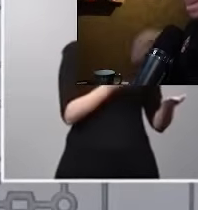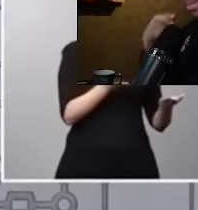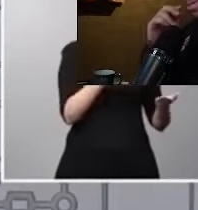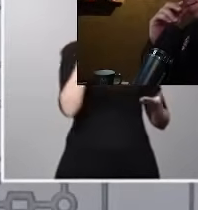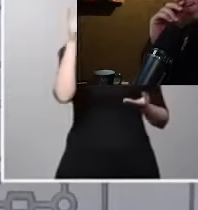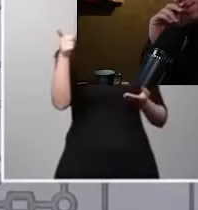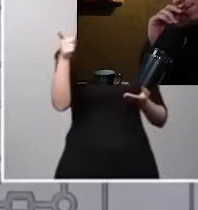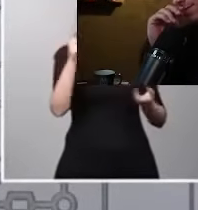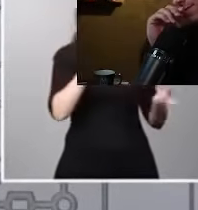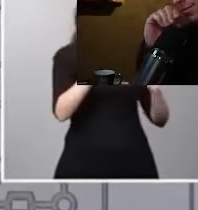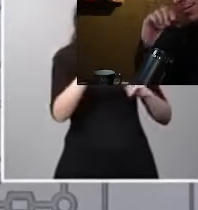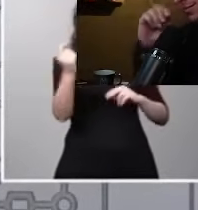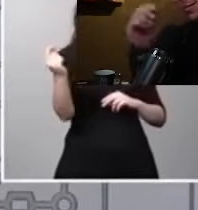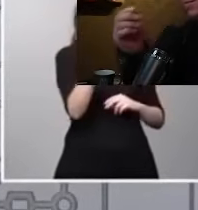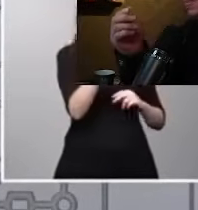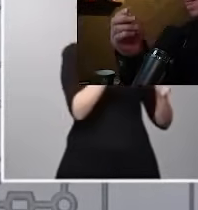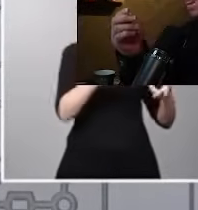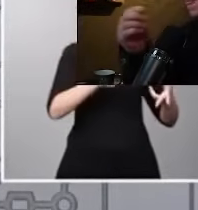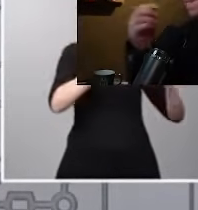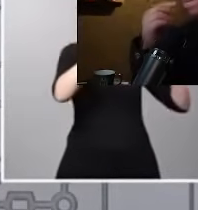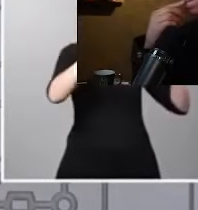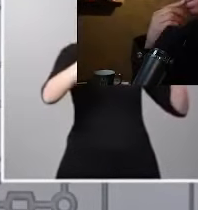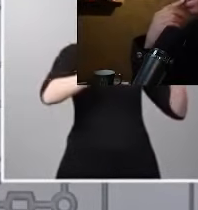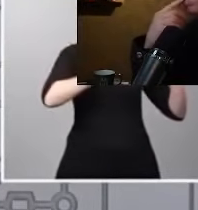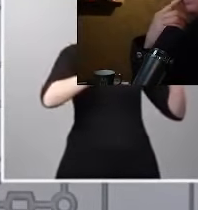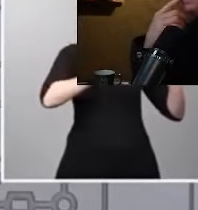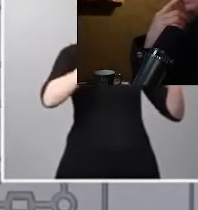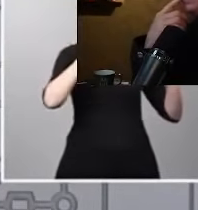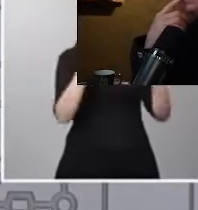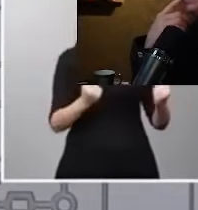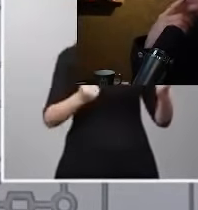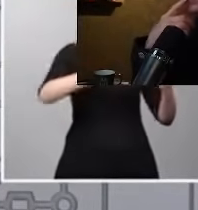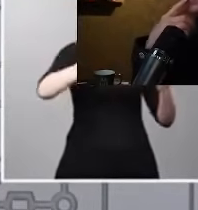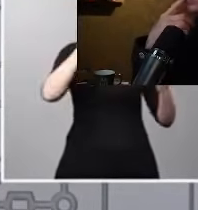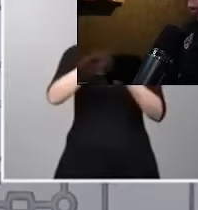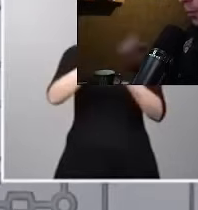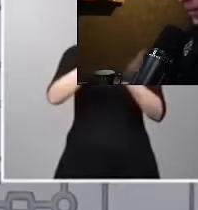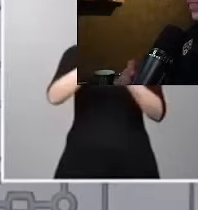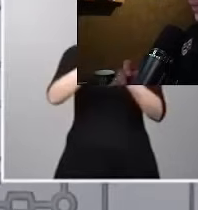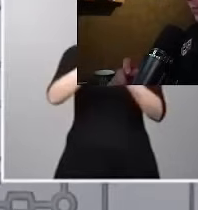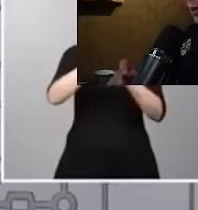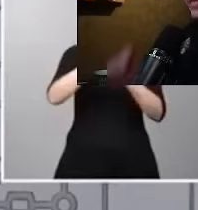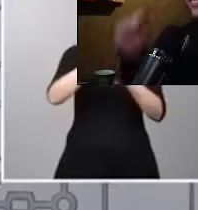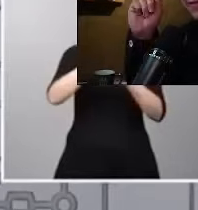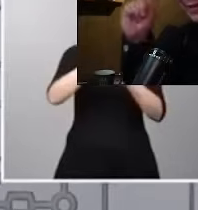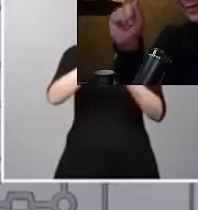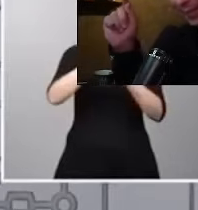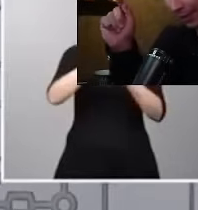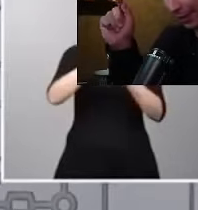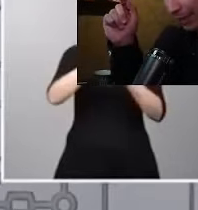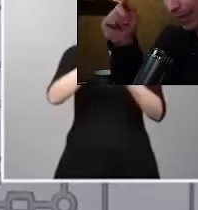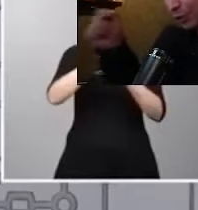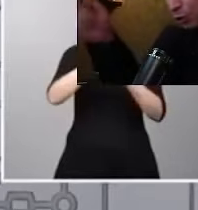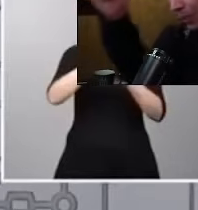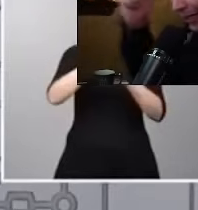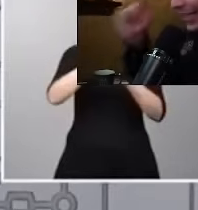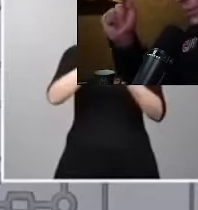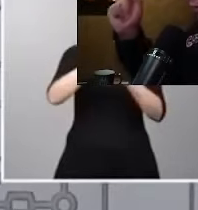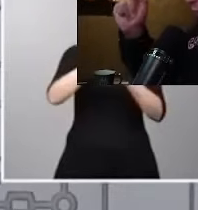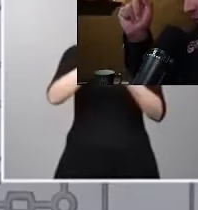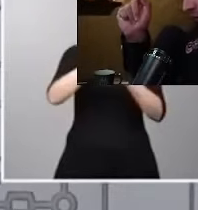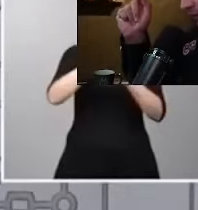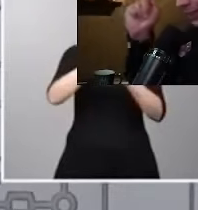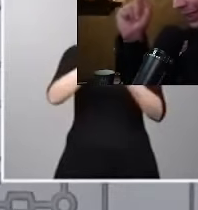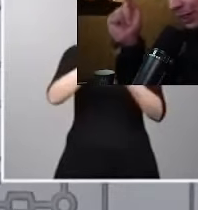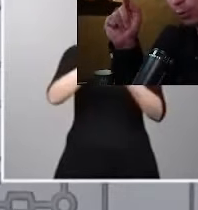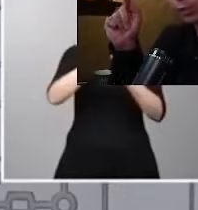ataque frontal a nuestra democracia, a nuestras instituciones y a España. Un principio inquebrantable que su